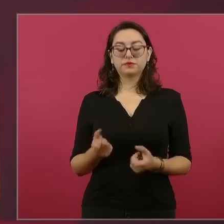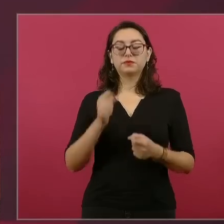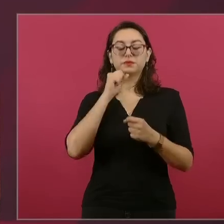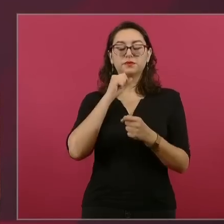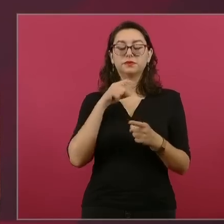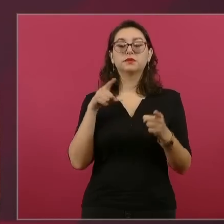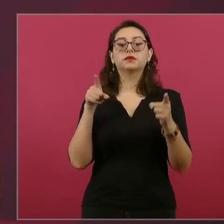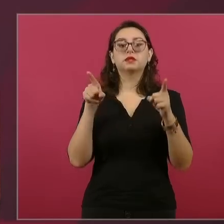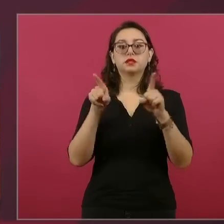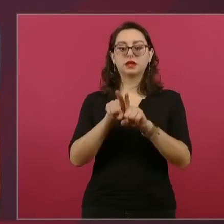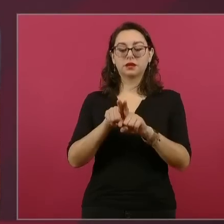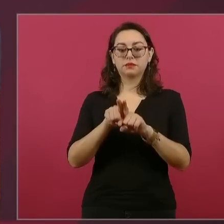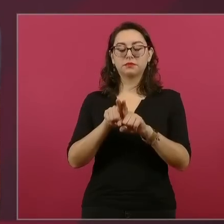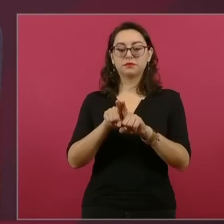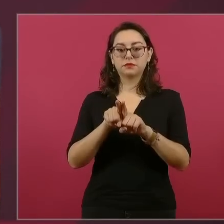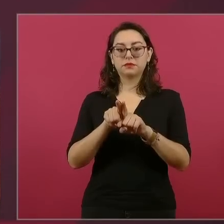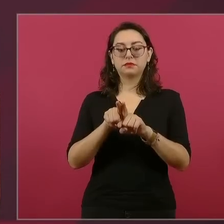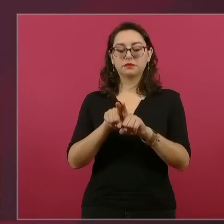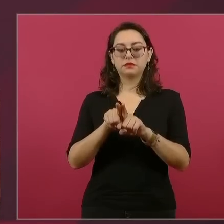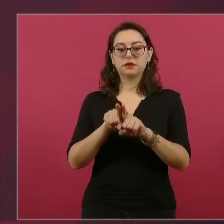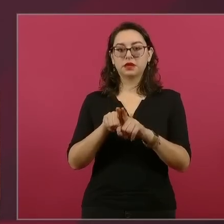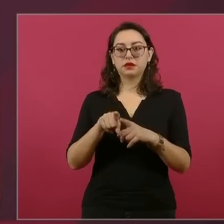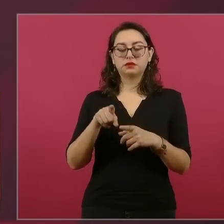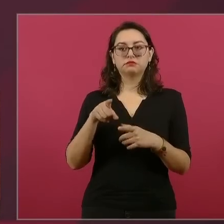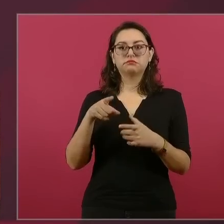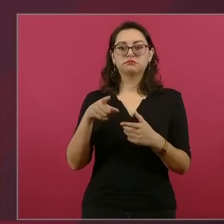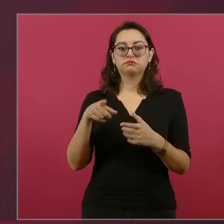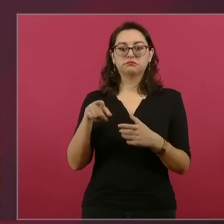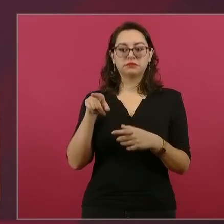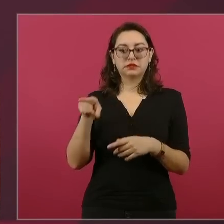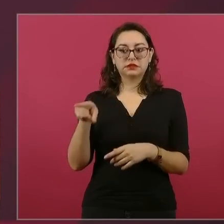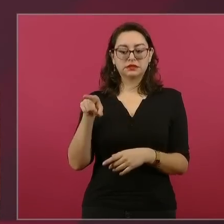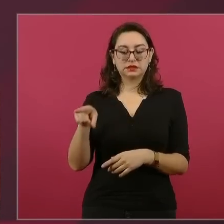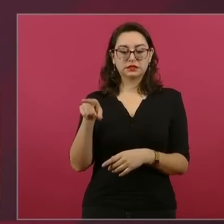auxiliar, de consejera principal